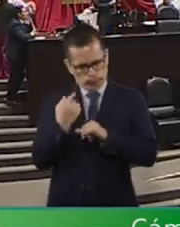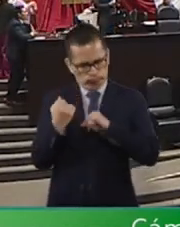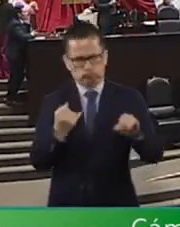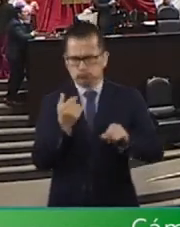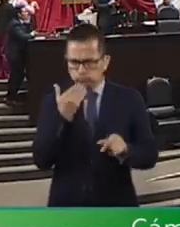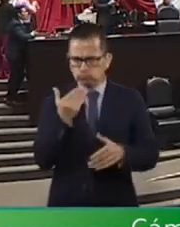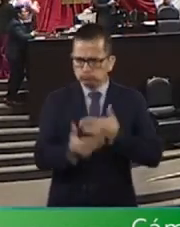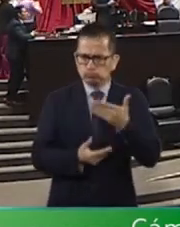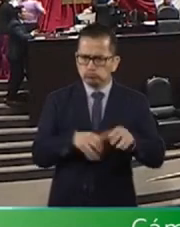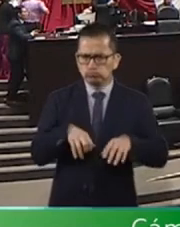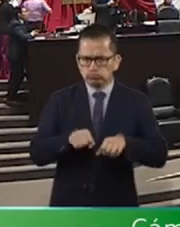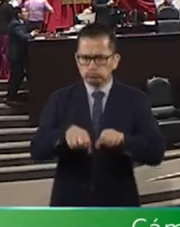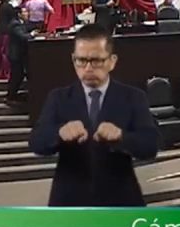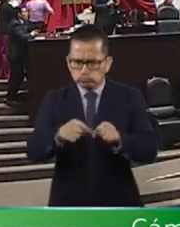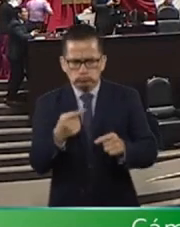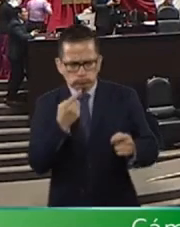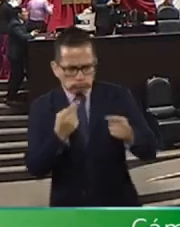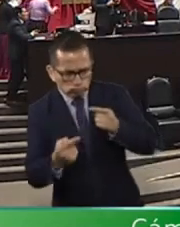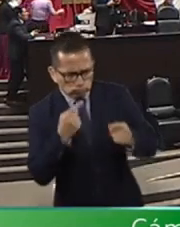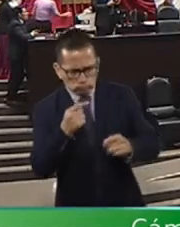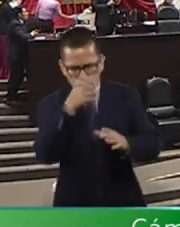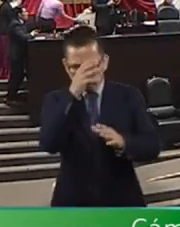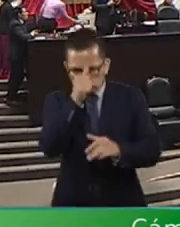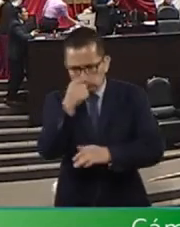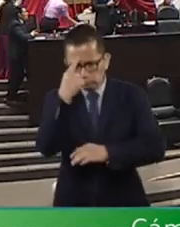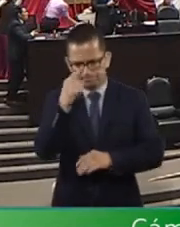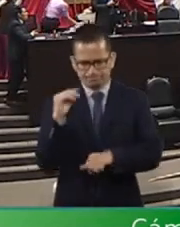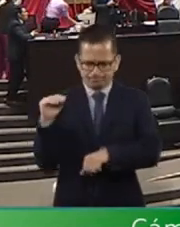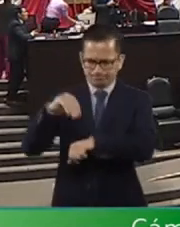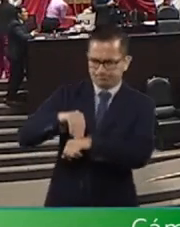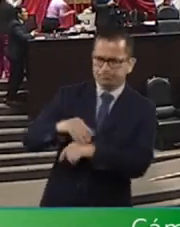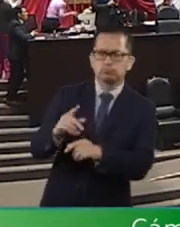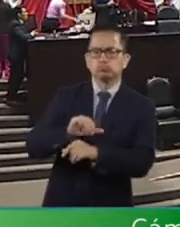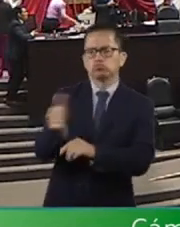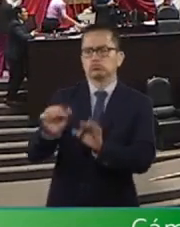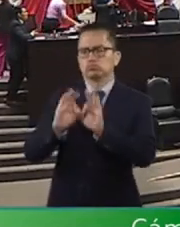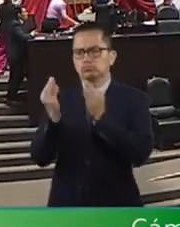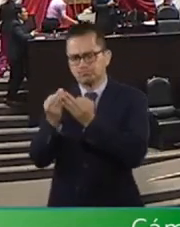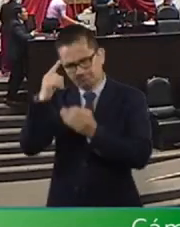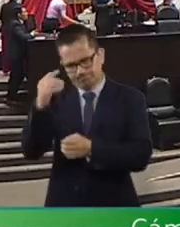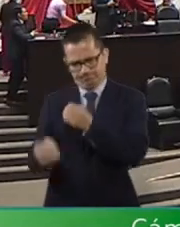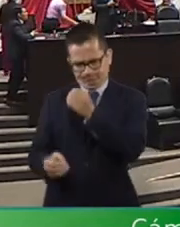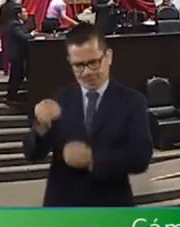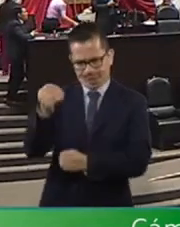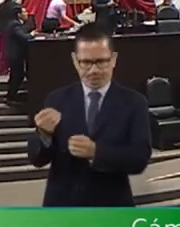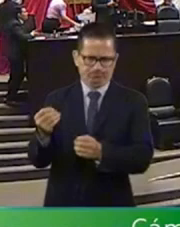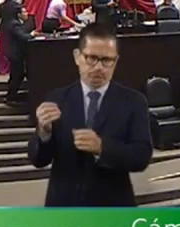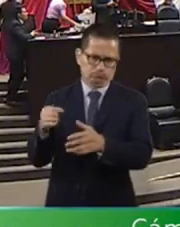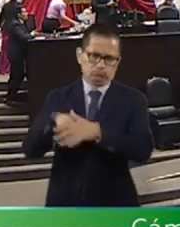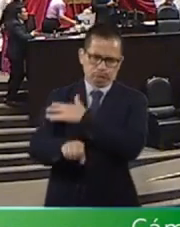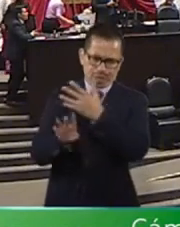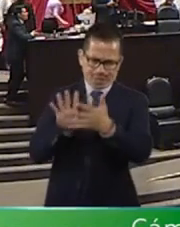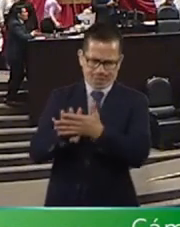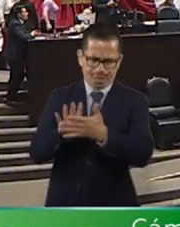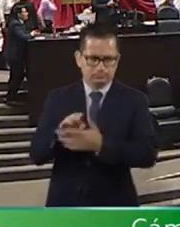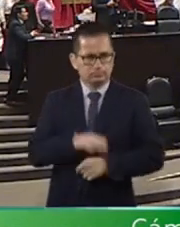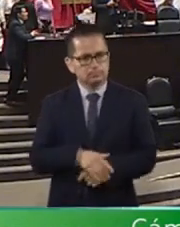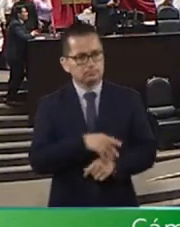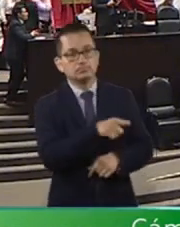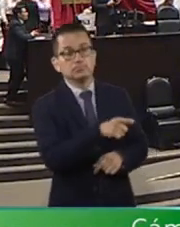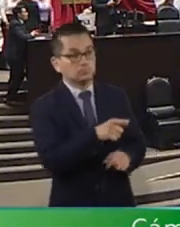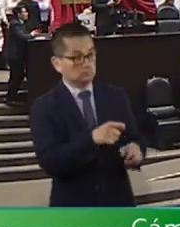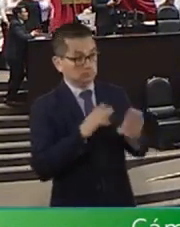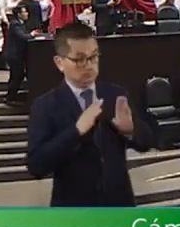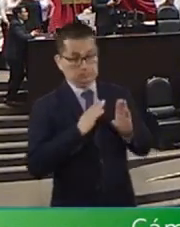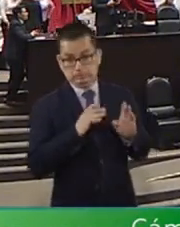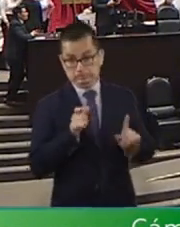partidistas, con acuerdos sobre la construcción del sistema penal acusatorio, el acotamiento del fuero militar, la ley de